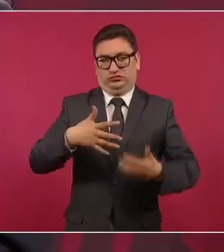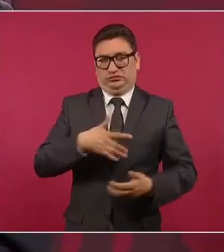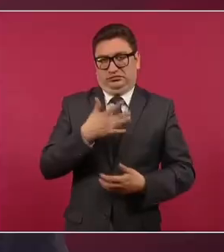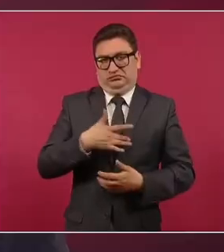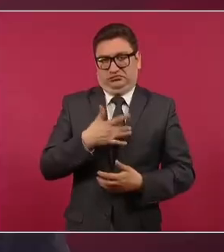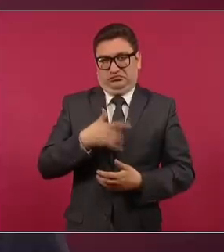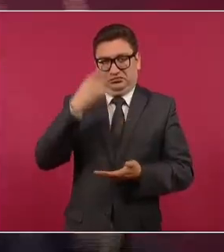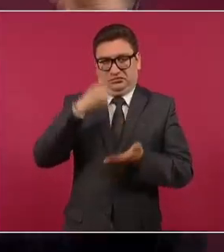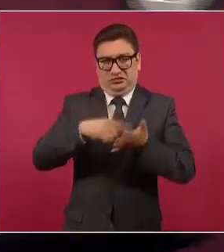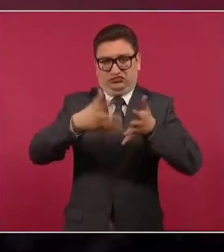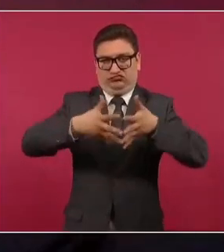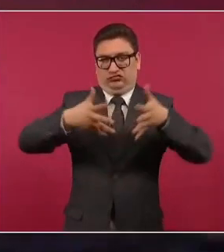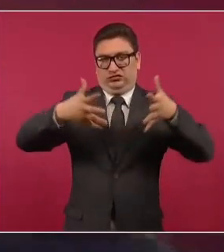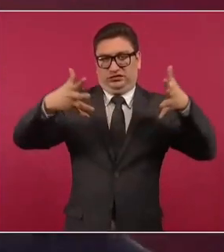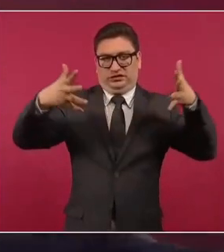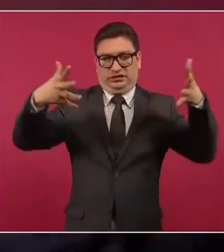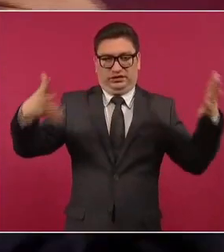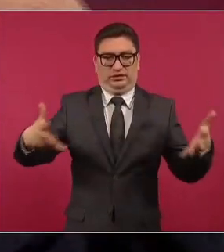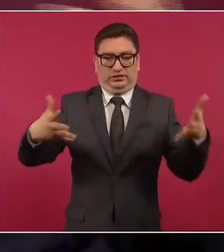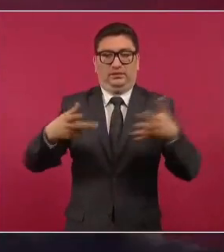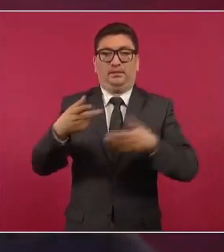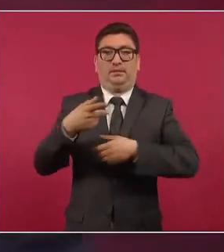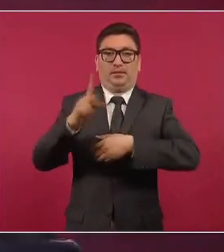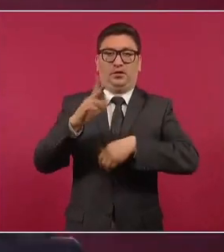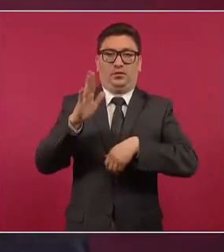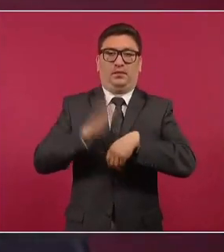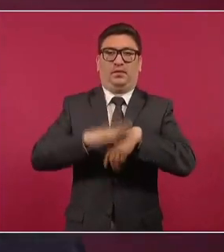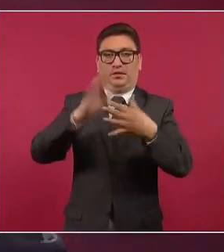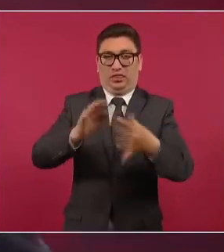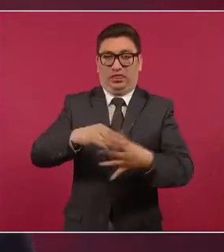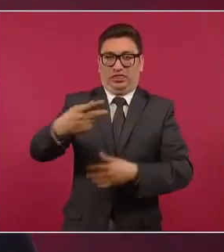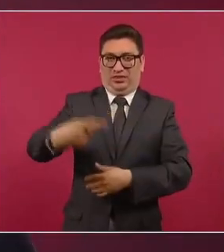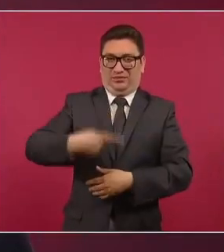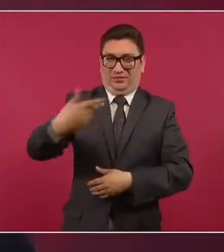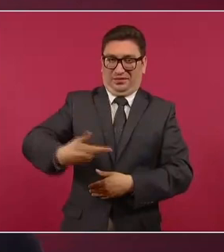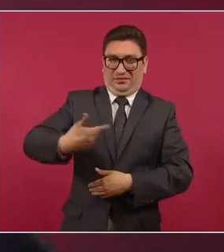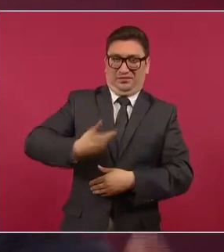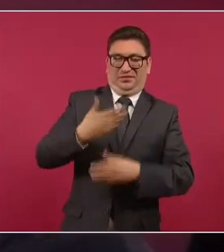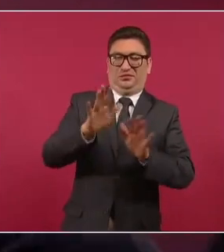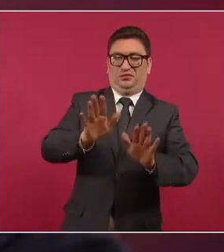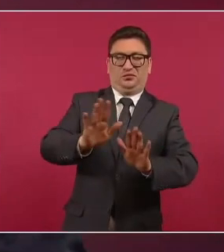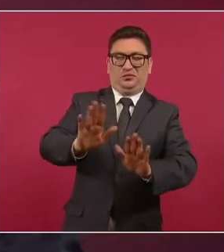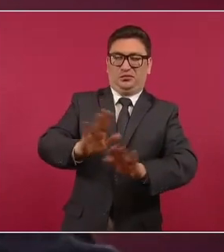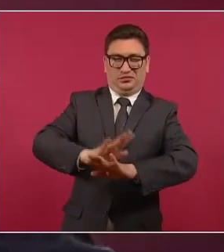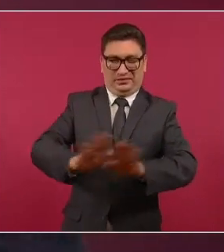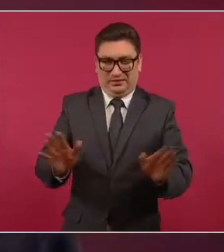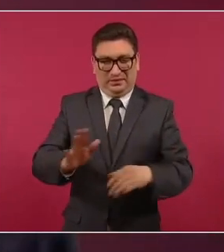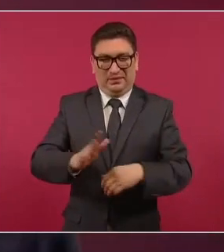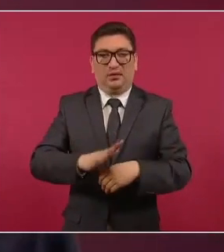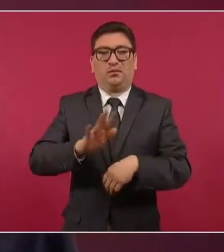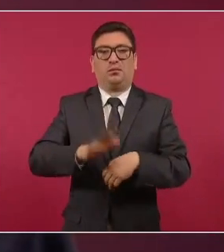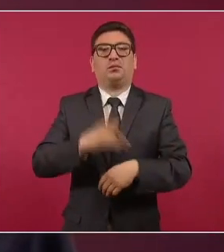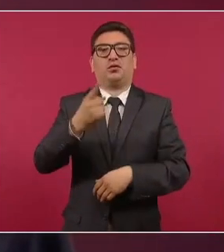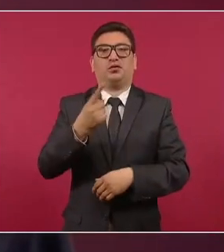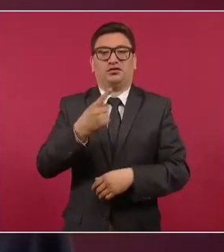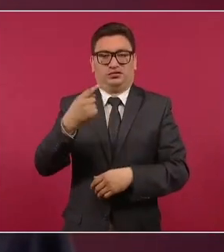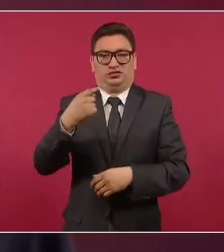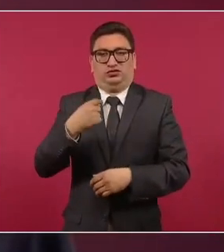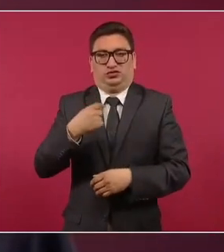muy grande, pero ya también no quiero, no me pidan más, porque voy a incumplir